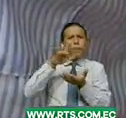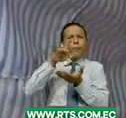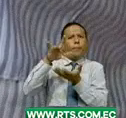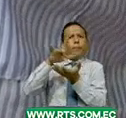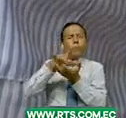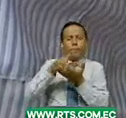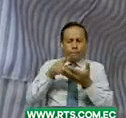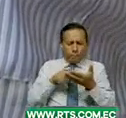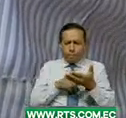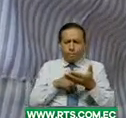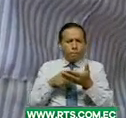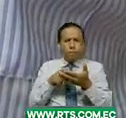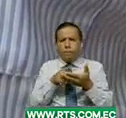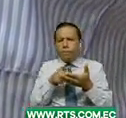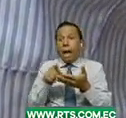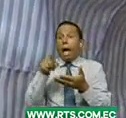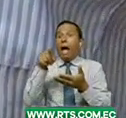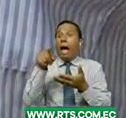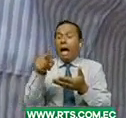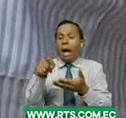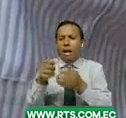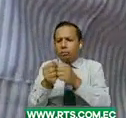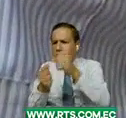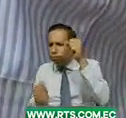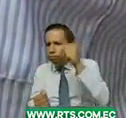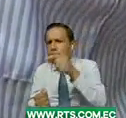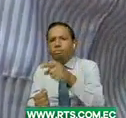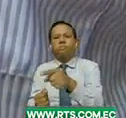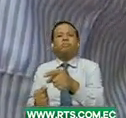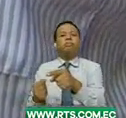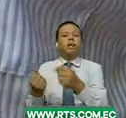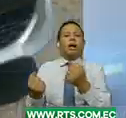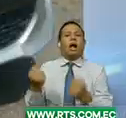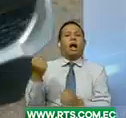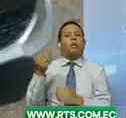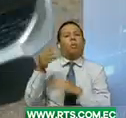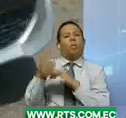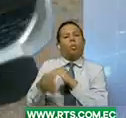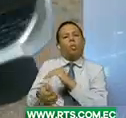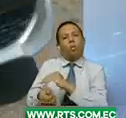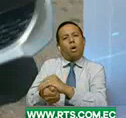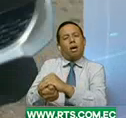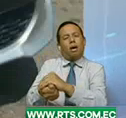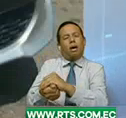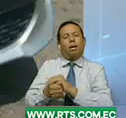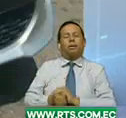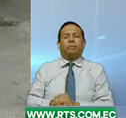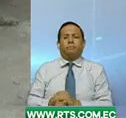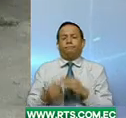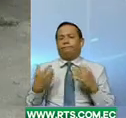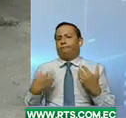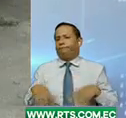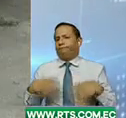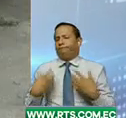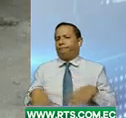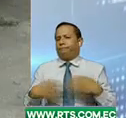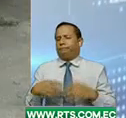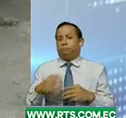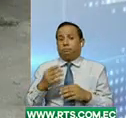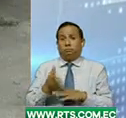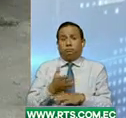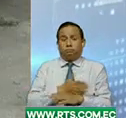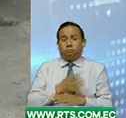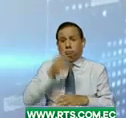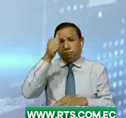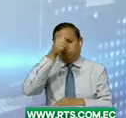Bastión, en el bloque 1. Ahí ya lo tenían el carro en un garaje. Este es uno de los más de 5 casos que se presentaron este fin de